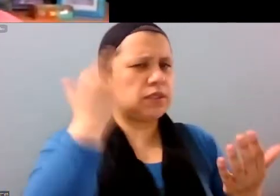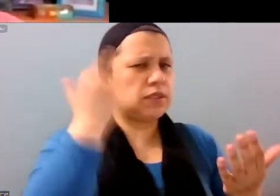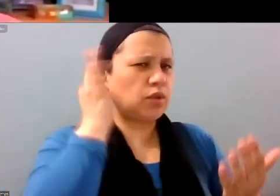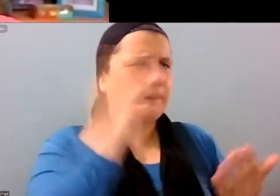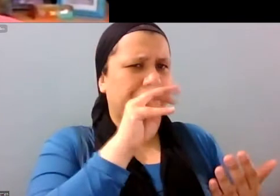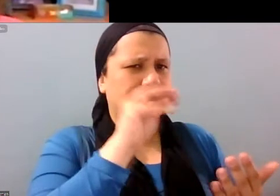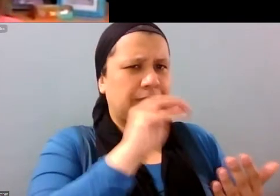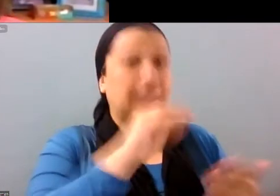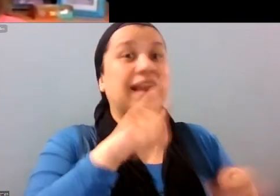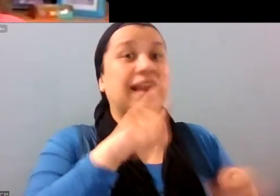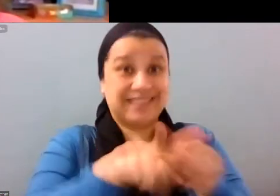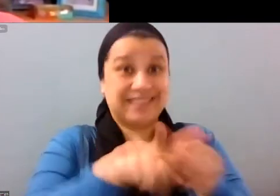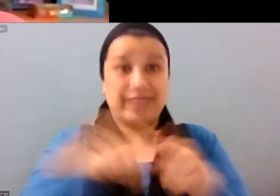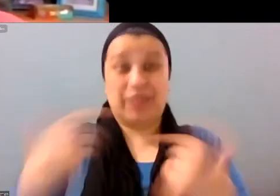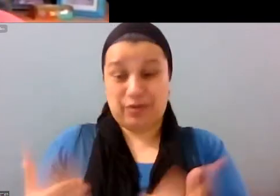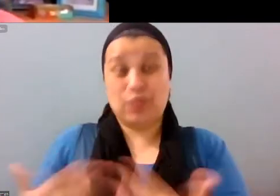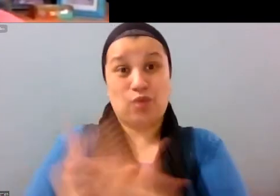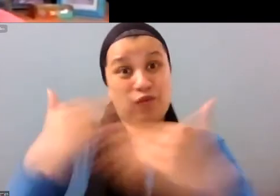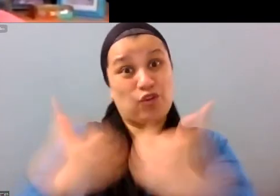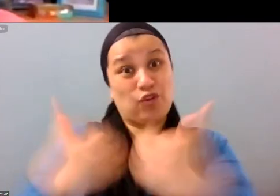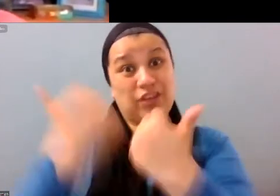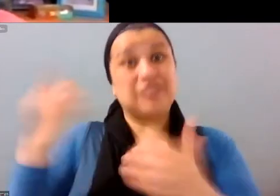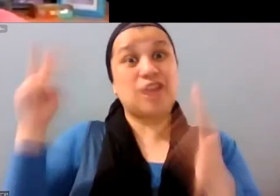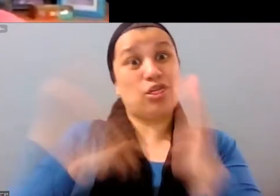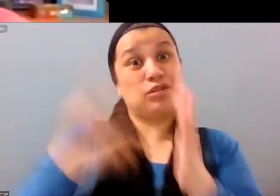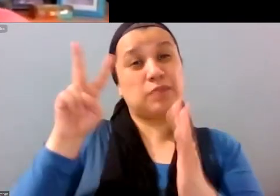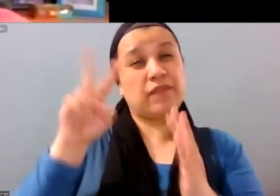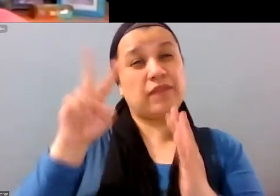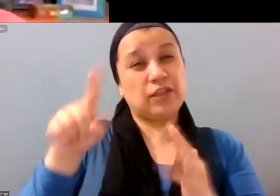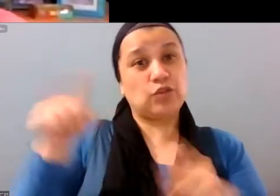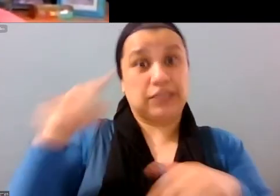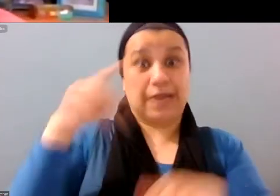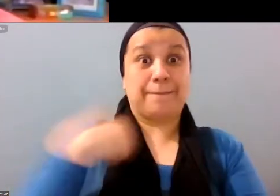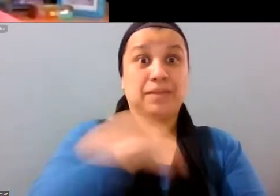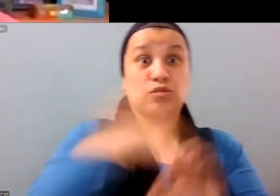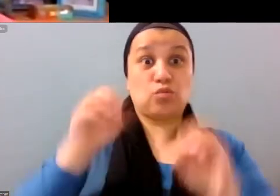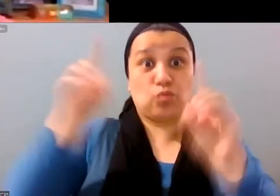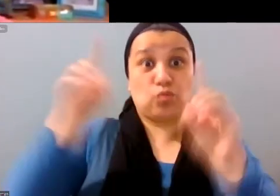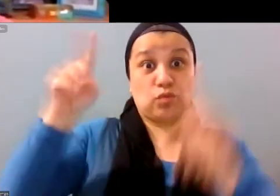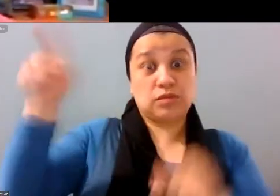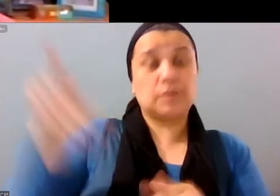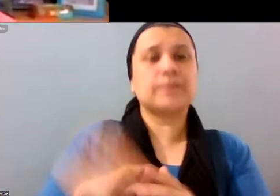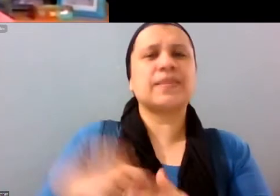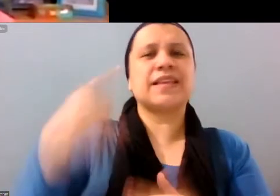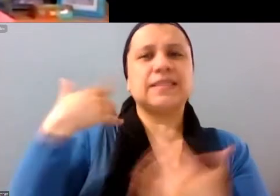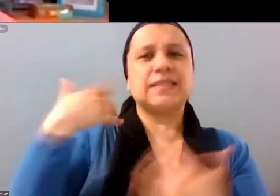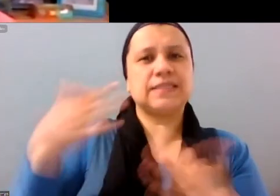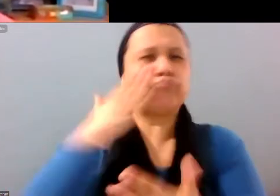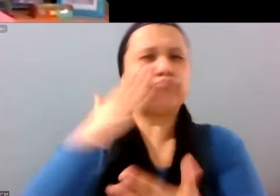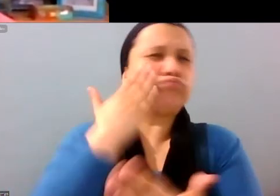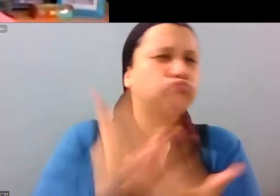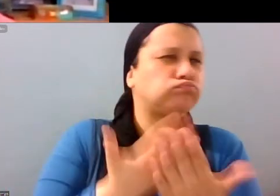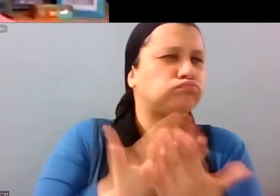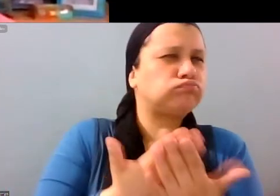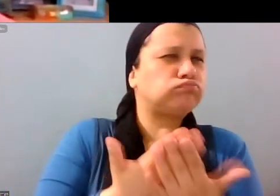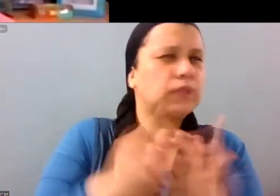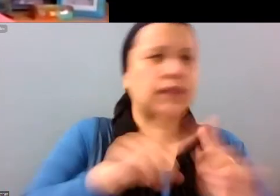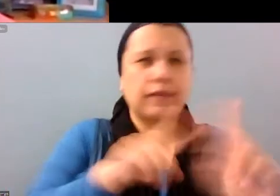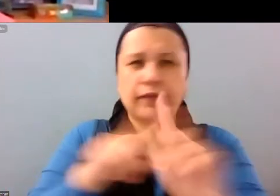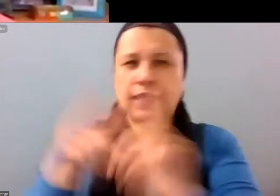de los retos hacia el 2021 el ministerio de educación pública ha aprobado diferentes experiencias una de ellas es la